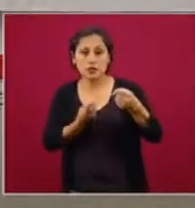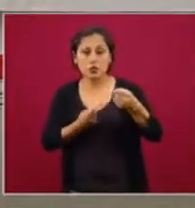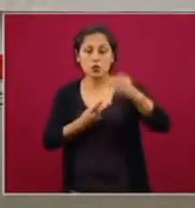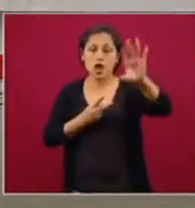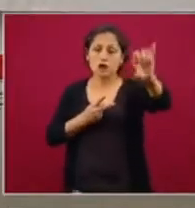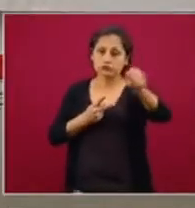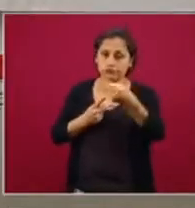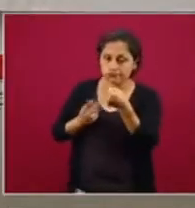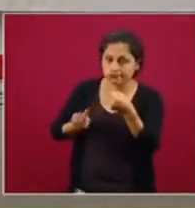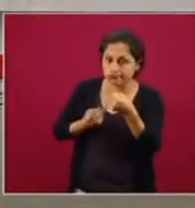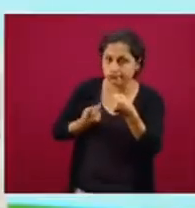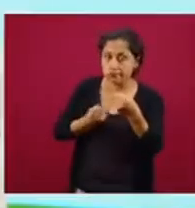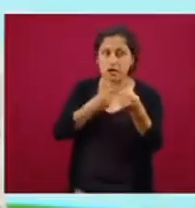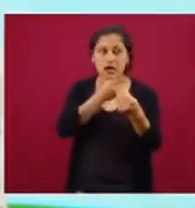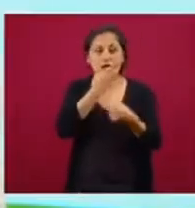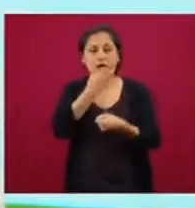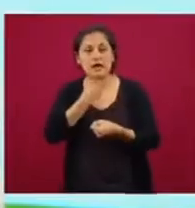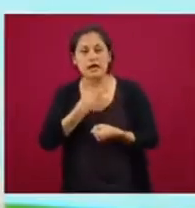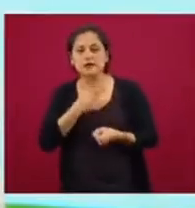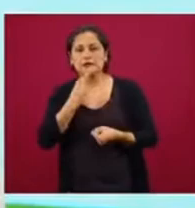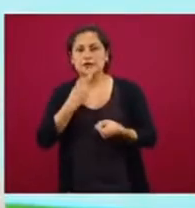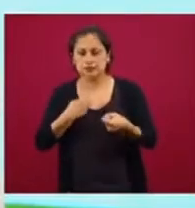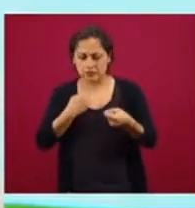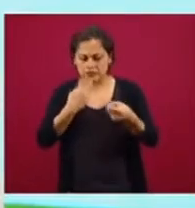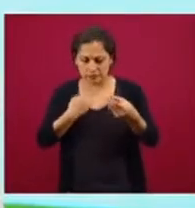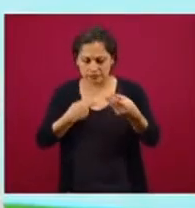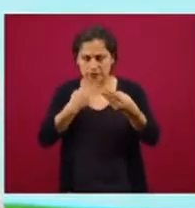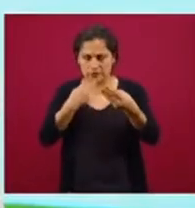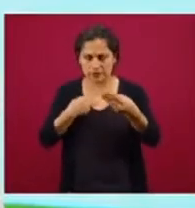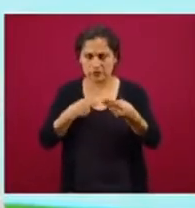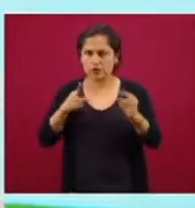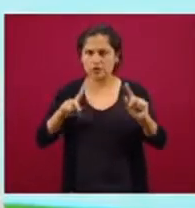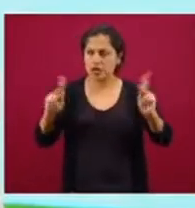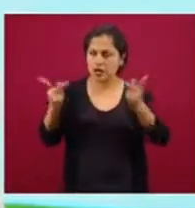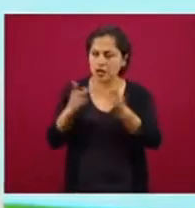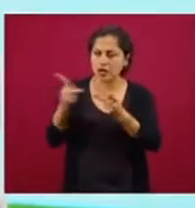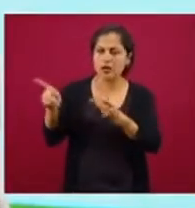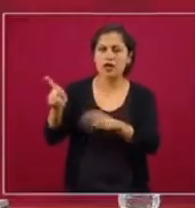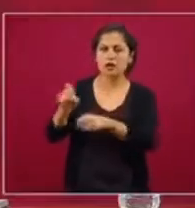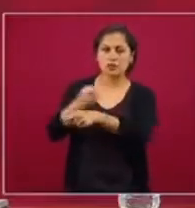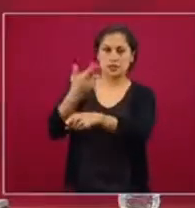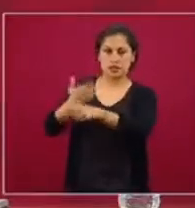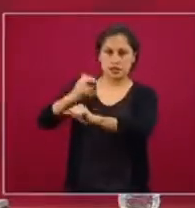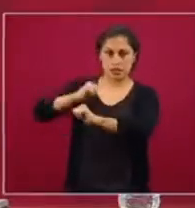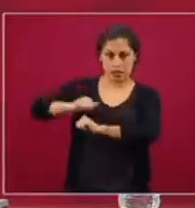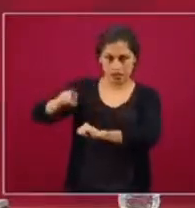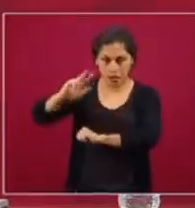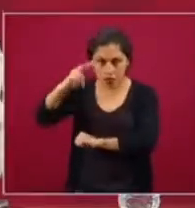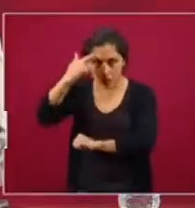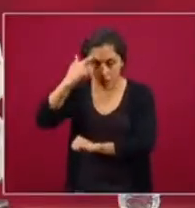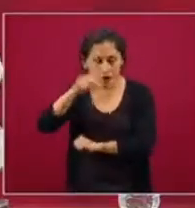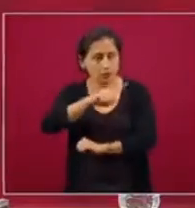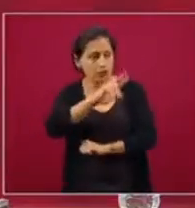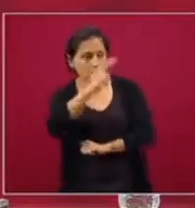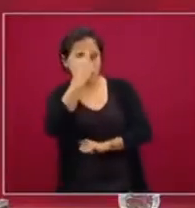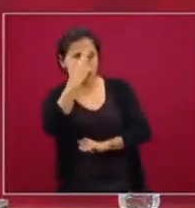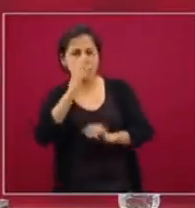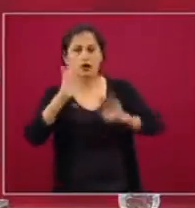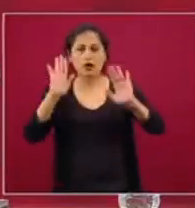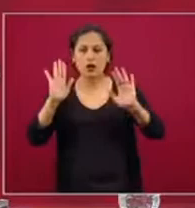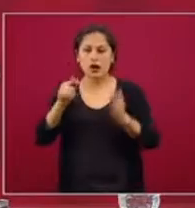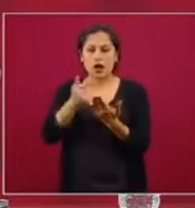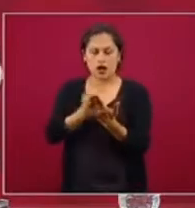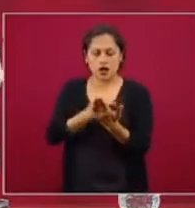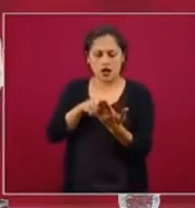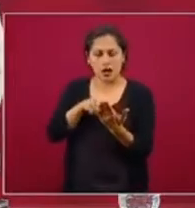van a dar detalles que corresponden o no con lo que se acuerda el secretario de Hacienda. Algunas se va a ver como que, no, bueno, tú sí estuviste en el